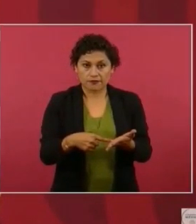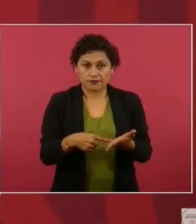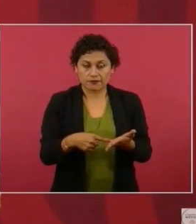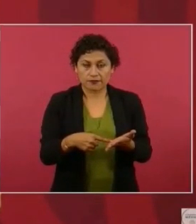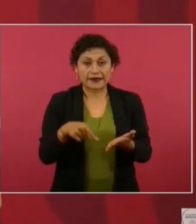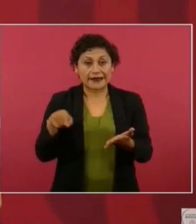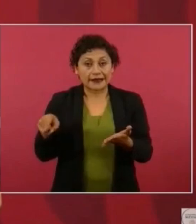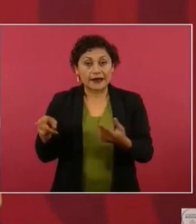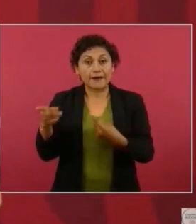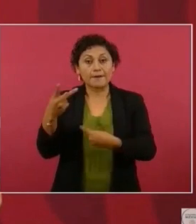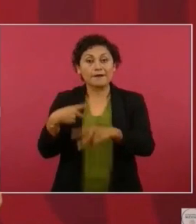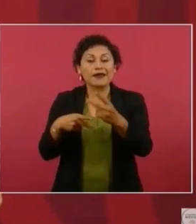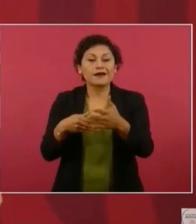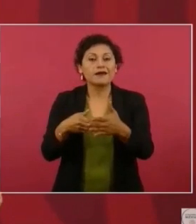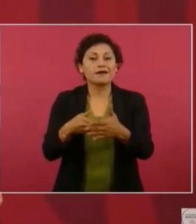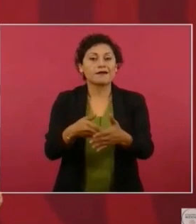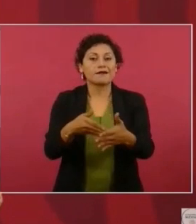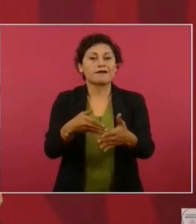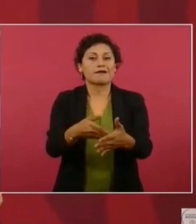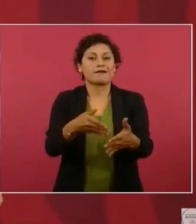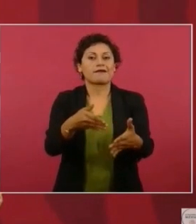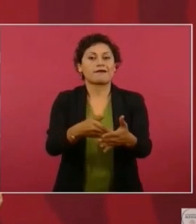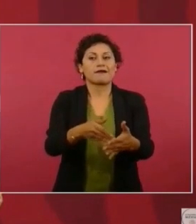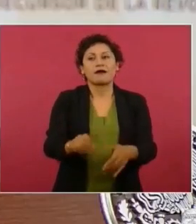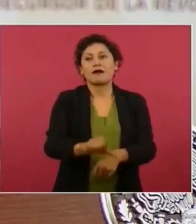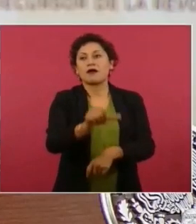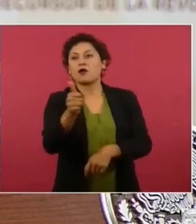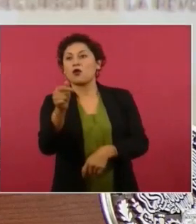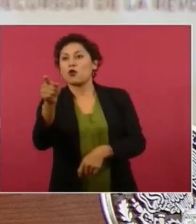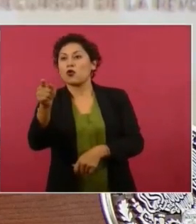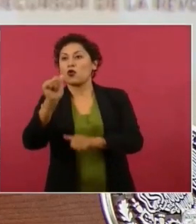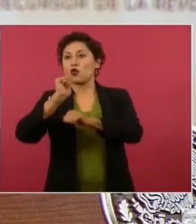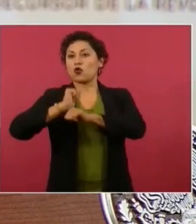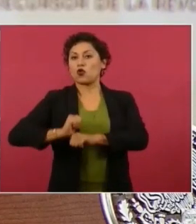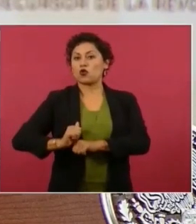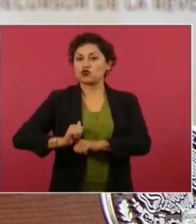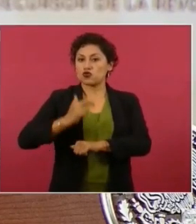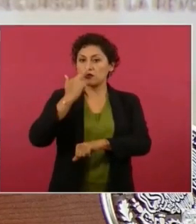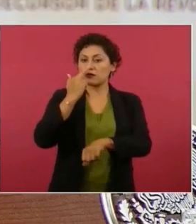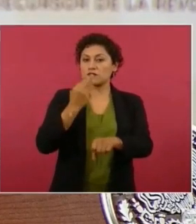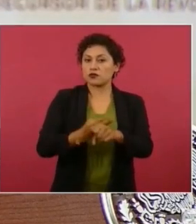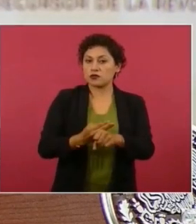interfiriendo en la esfera de otro poder,